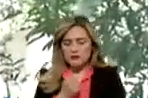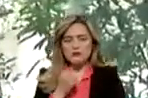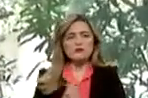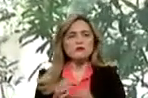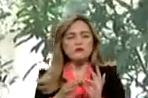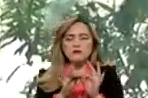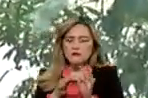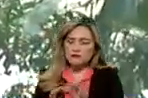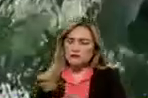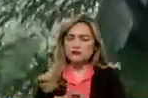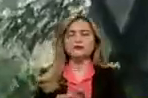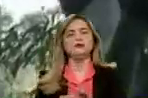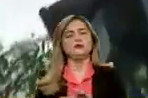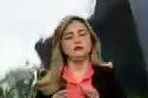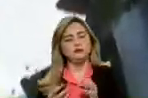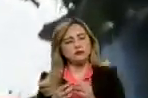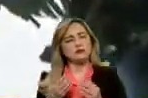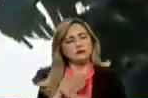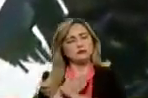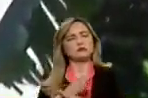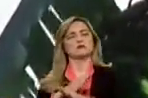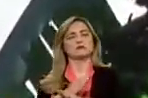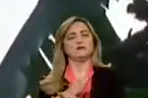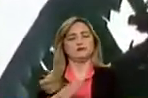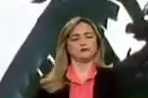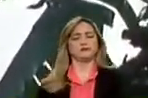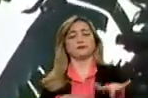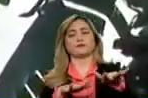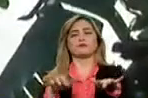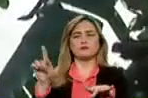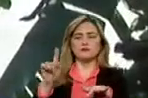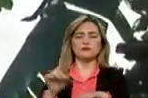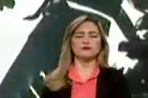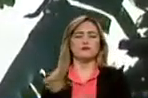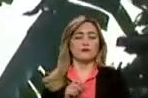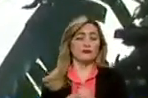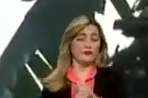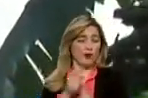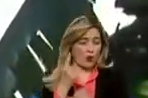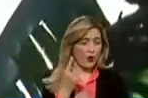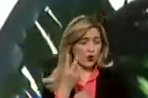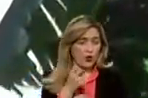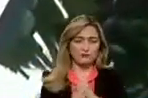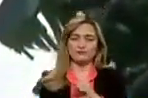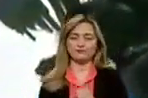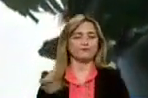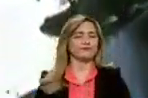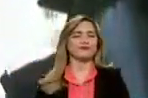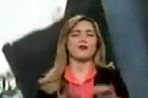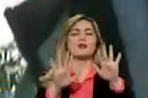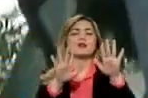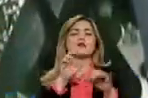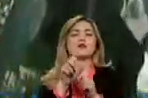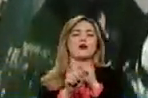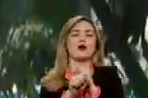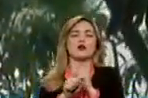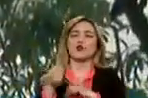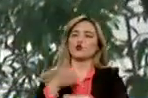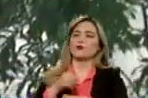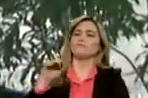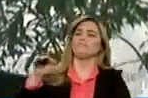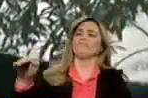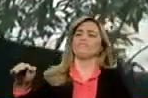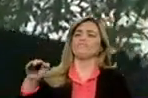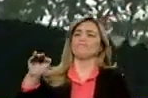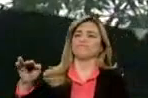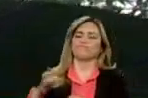intervenga en esta quebrada para evitar que esto suceda. No es un año, no son dos, son alrededor de 10 años que piden la intervención en